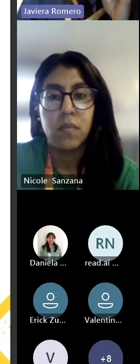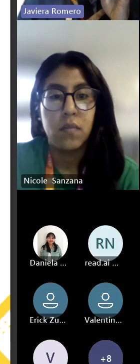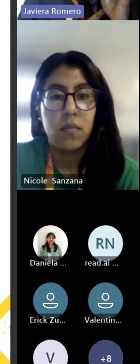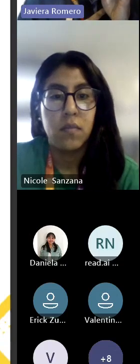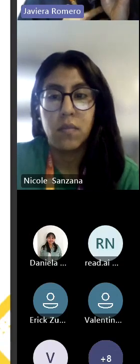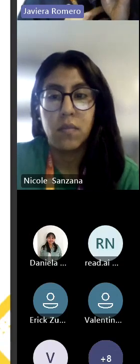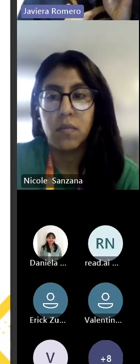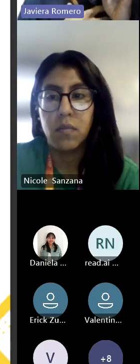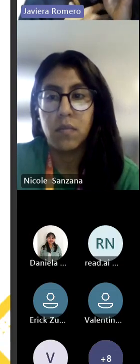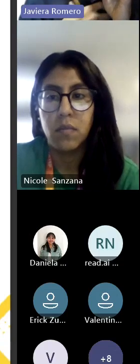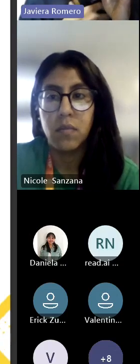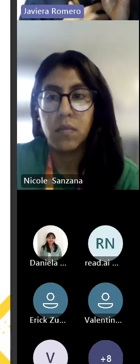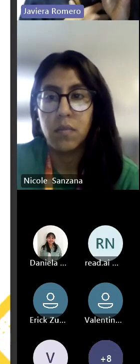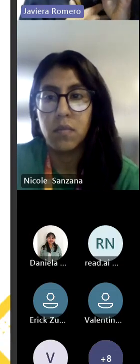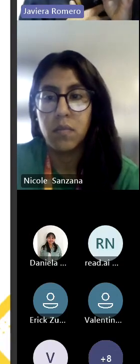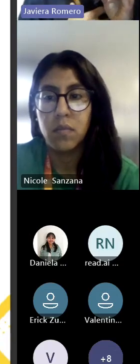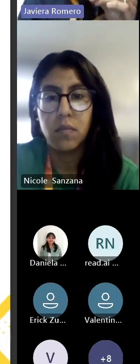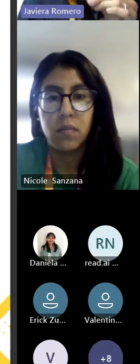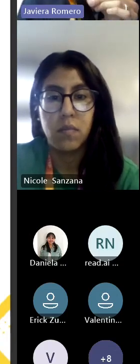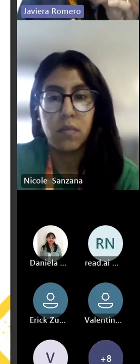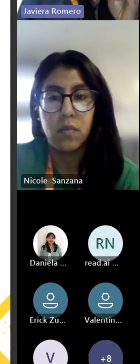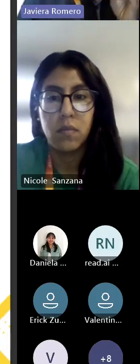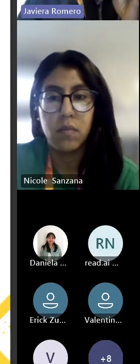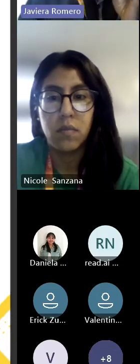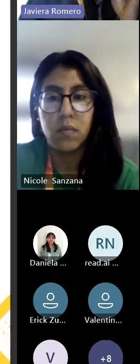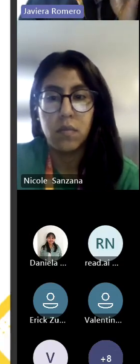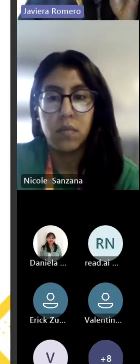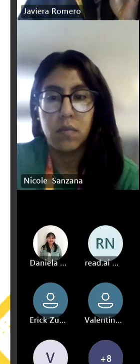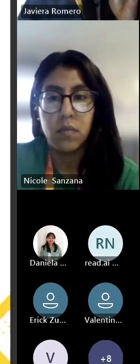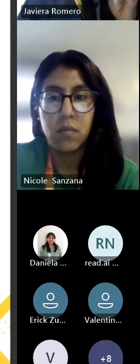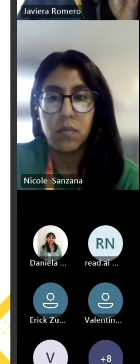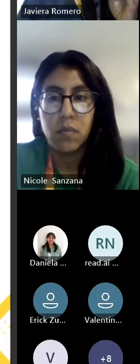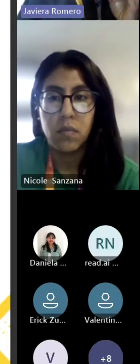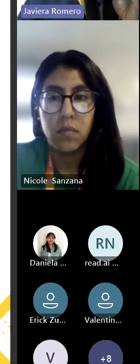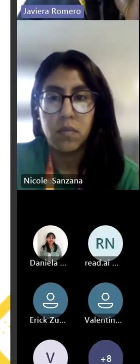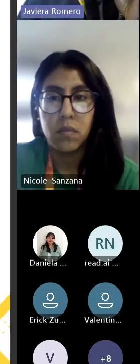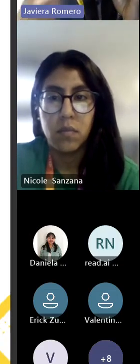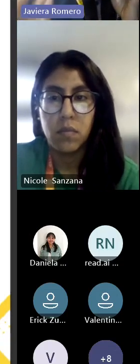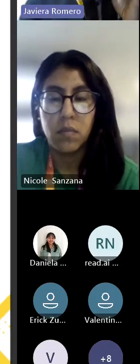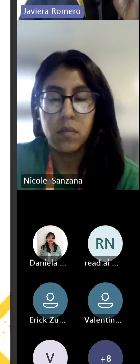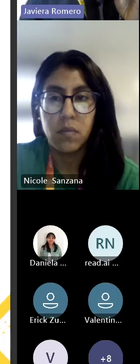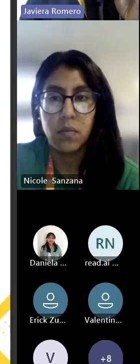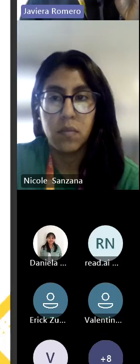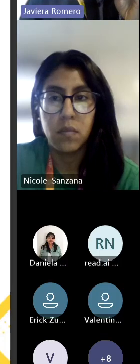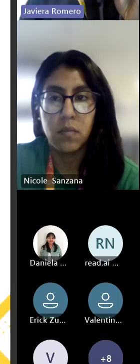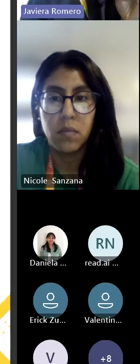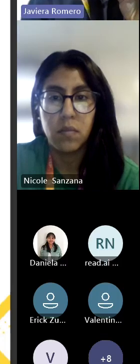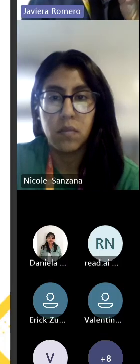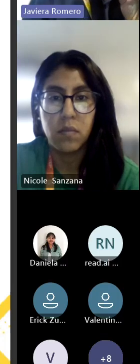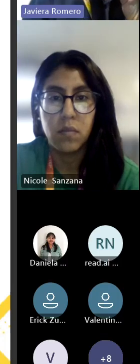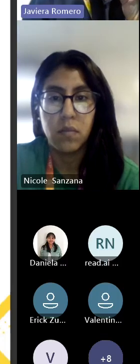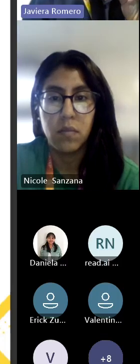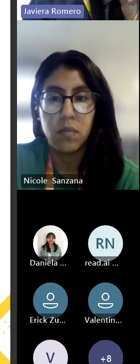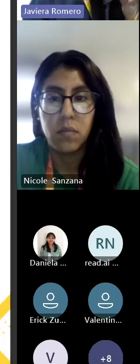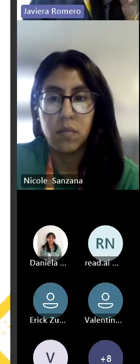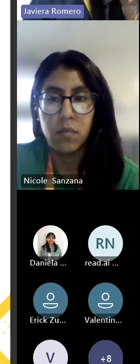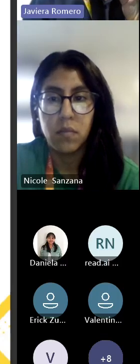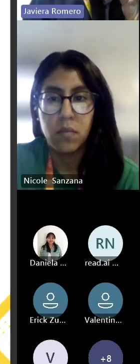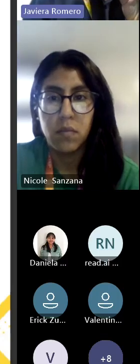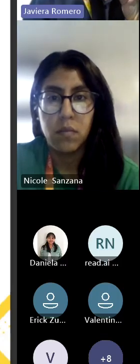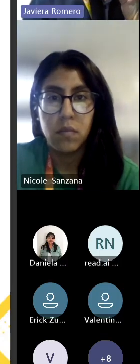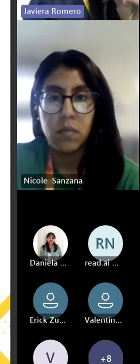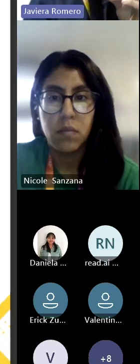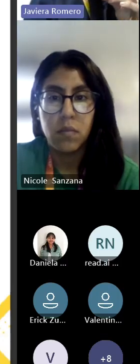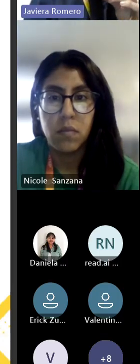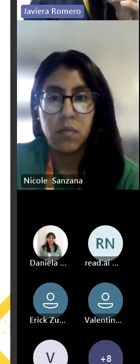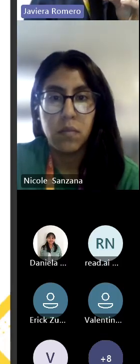atrapada, bloqueado, bloqueada o sufrir un dolor que no puede soportar. O que esto es súper común,